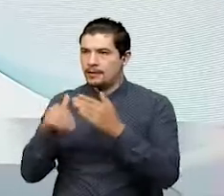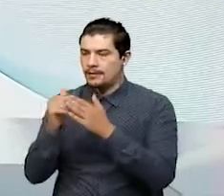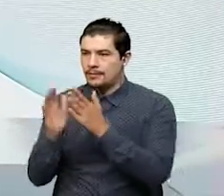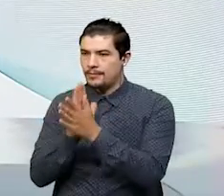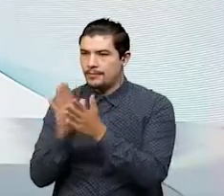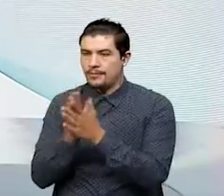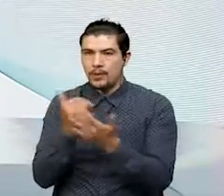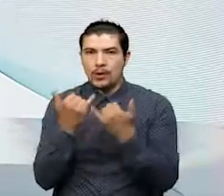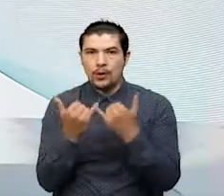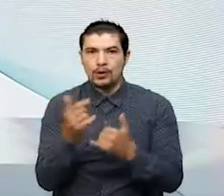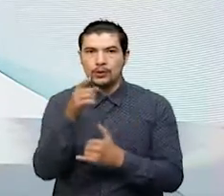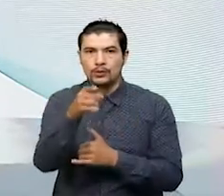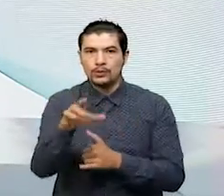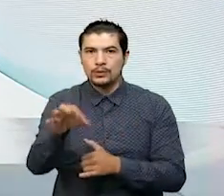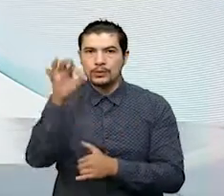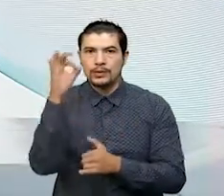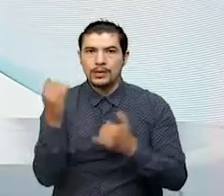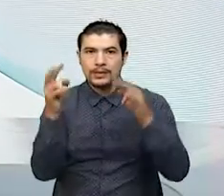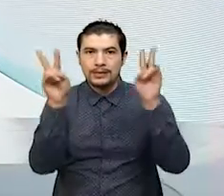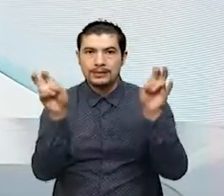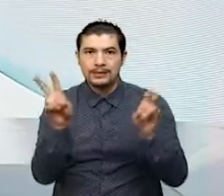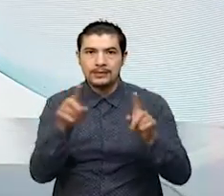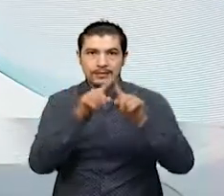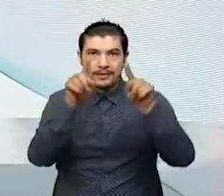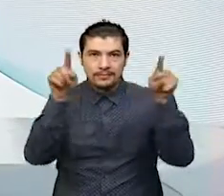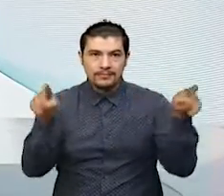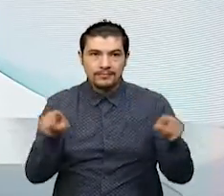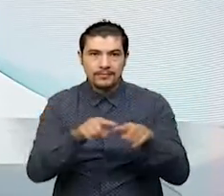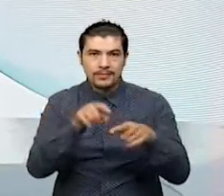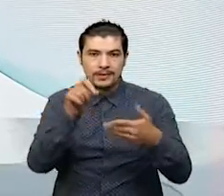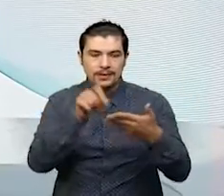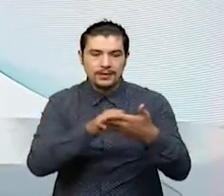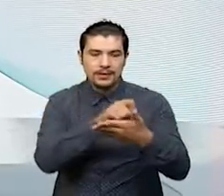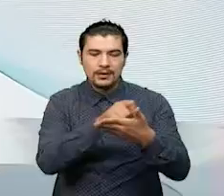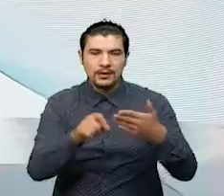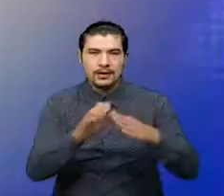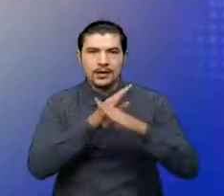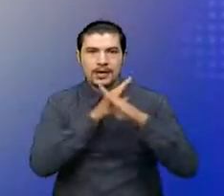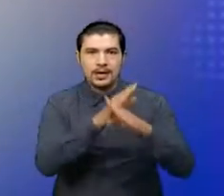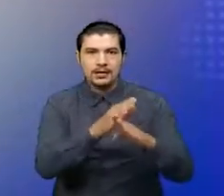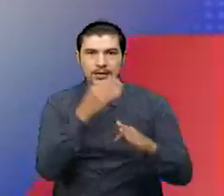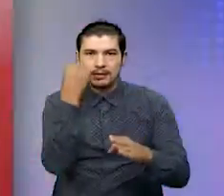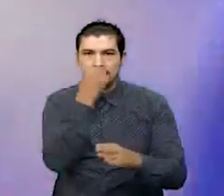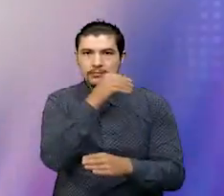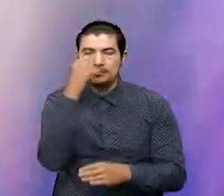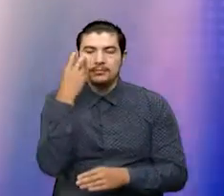en Usted Elige hablaremos sobre el tarjetón de la consulta anticorrupción.